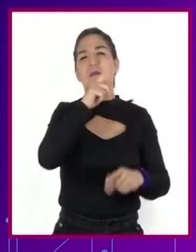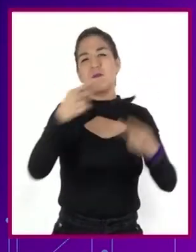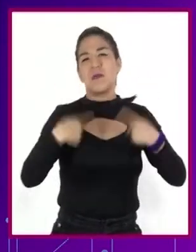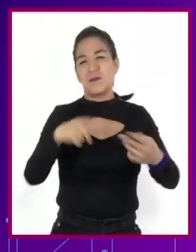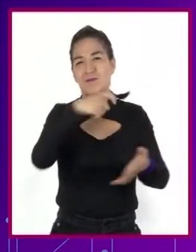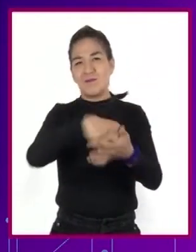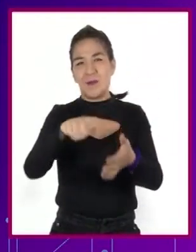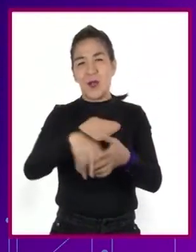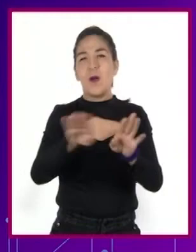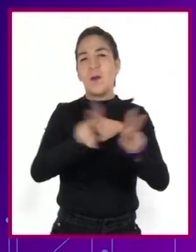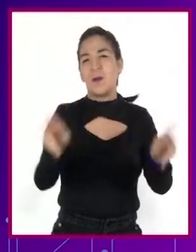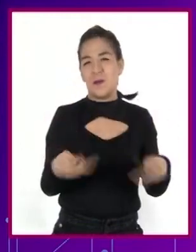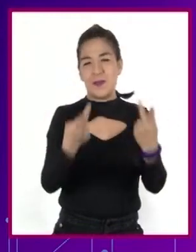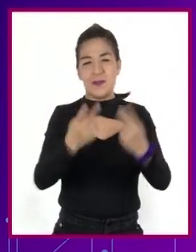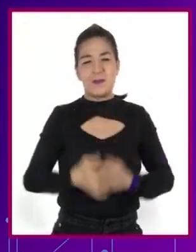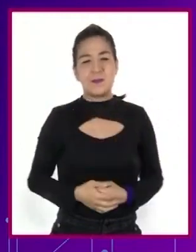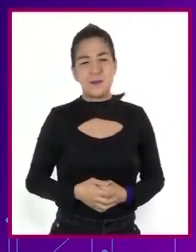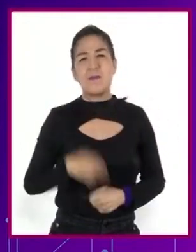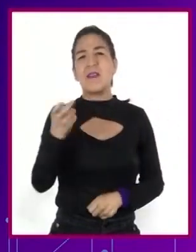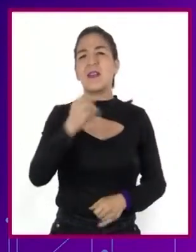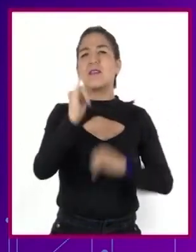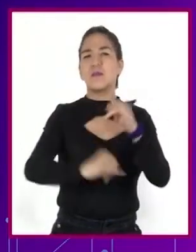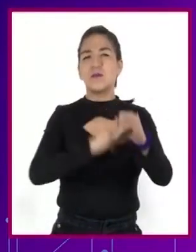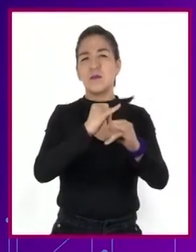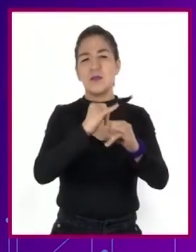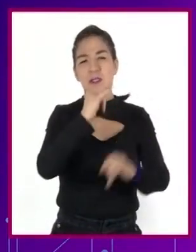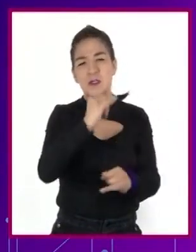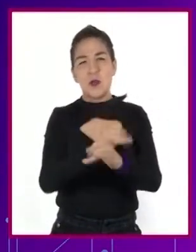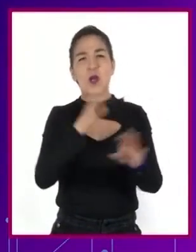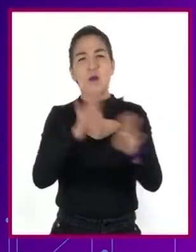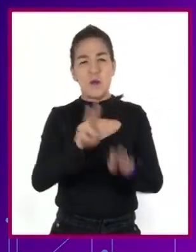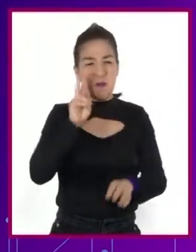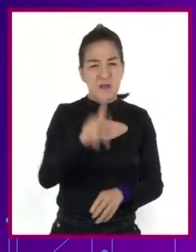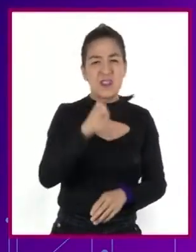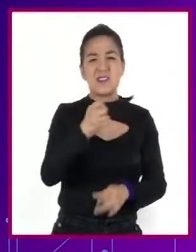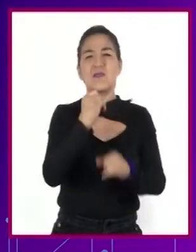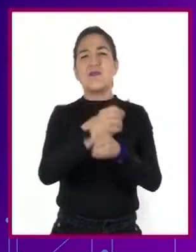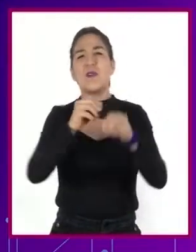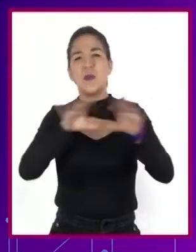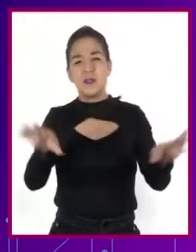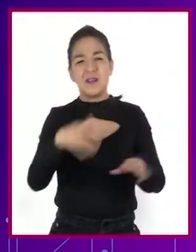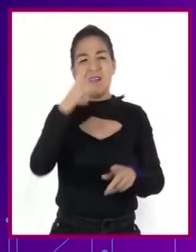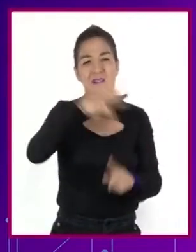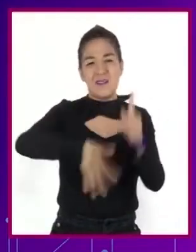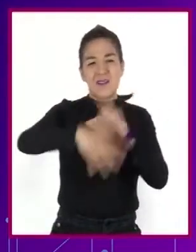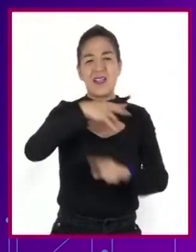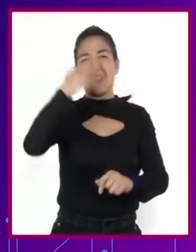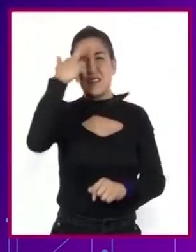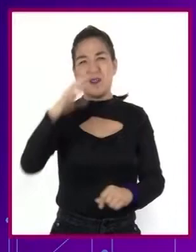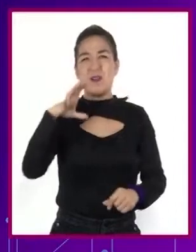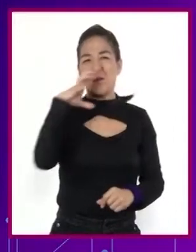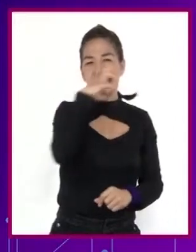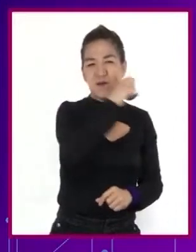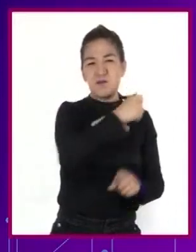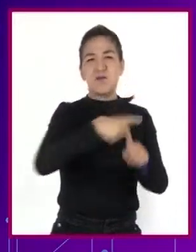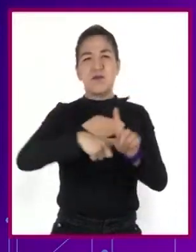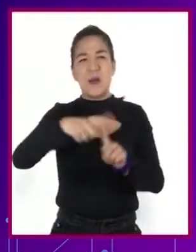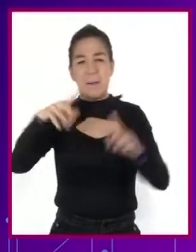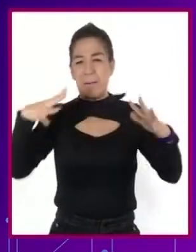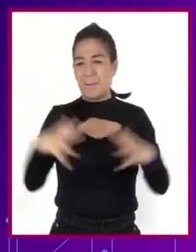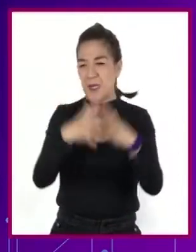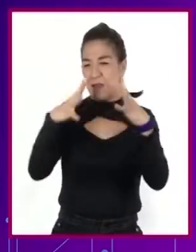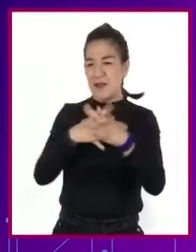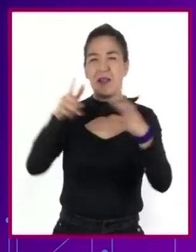Todas las historias incluyen datos y cifras pertinentes que, debido a las condiciones climáticas, los conflictos bélicos,